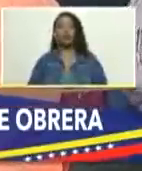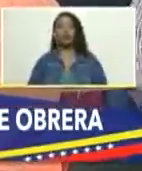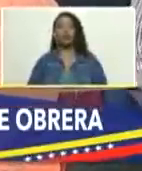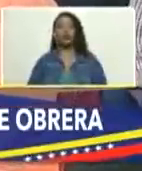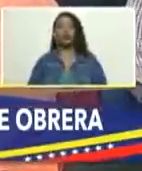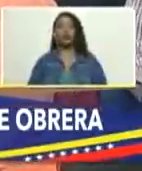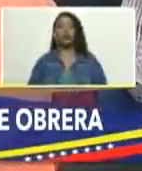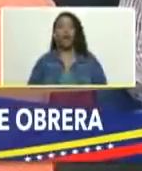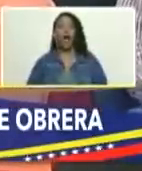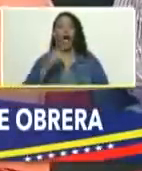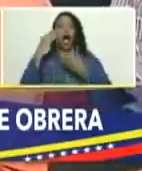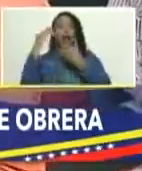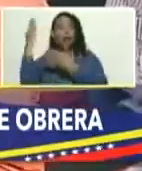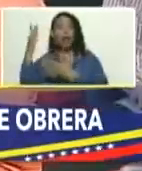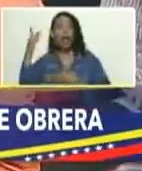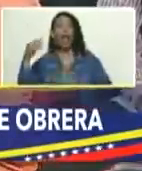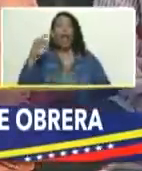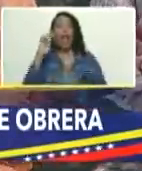Esa es la verdad.